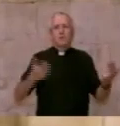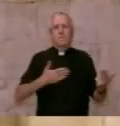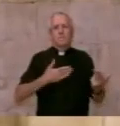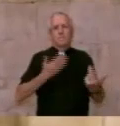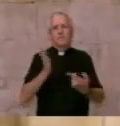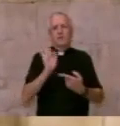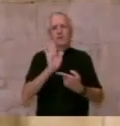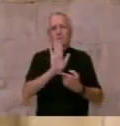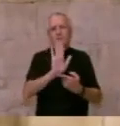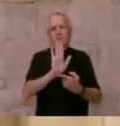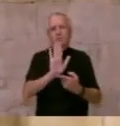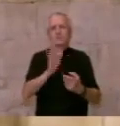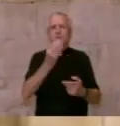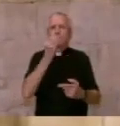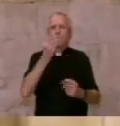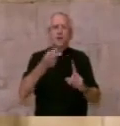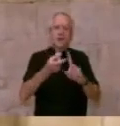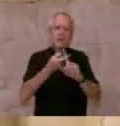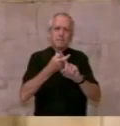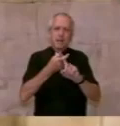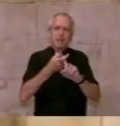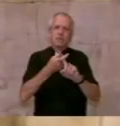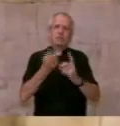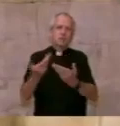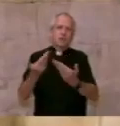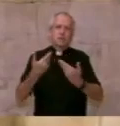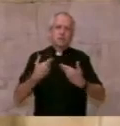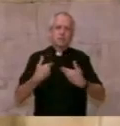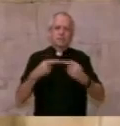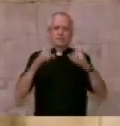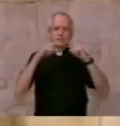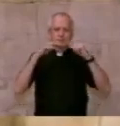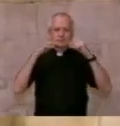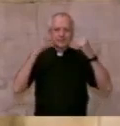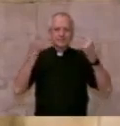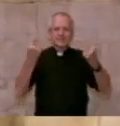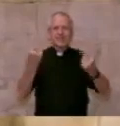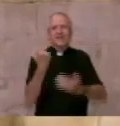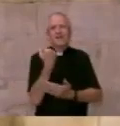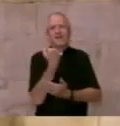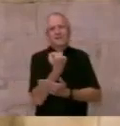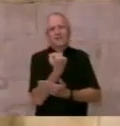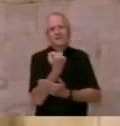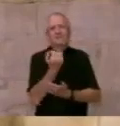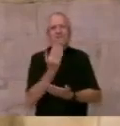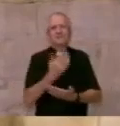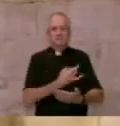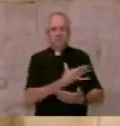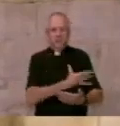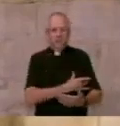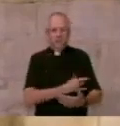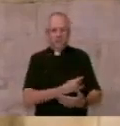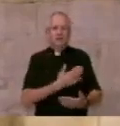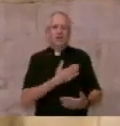nombramiento, ha sido para mí un buen hermano, siempre con una sonrisa, con Dios en el corazón